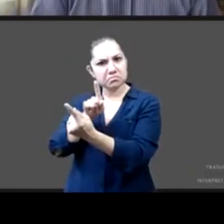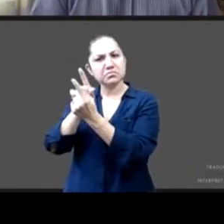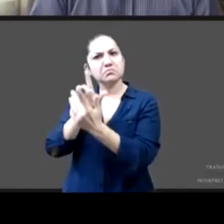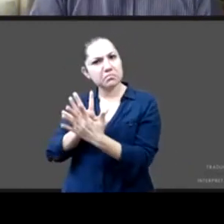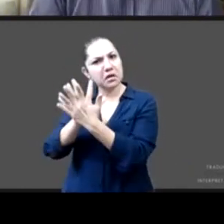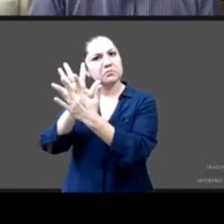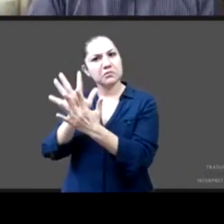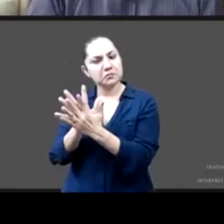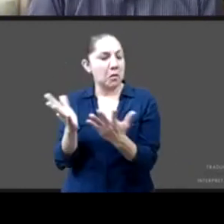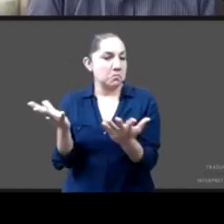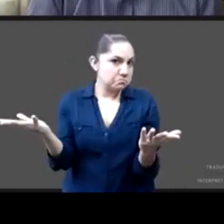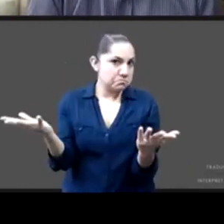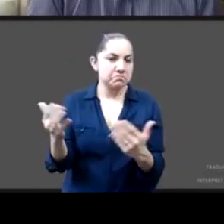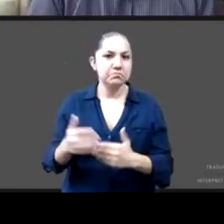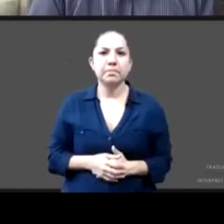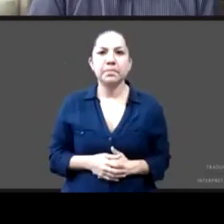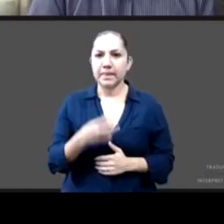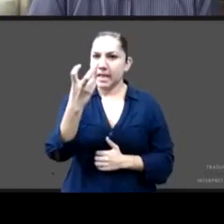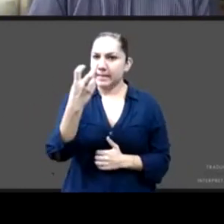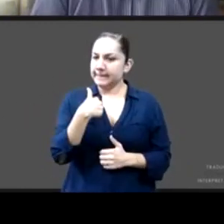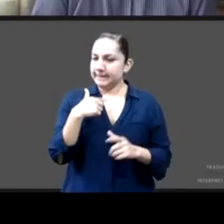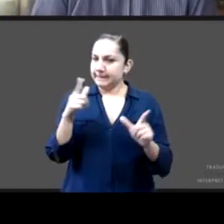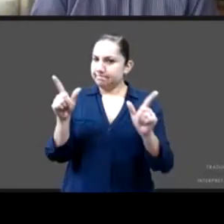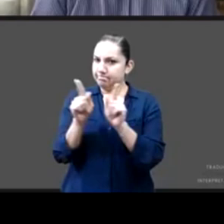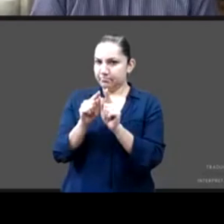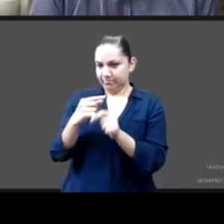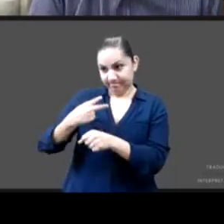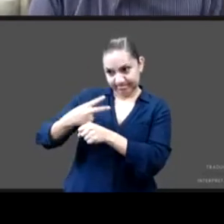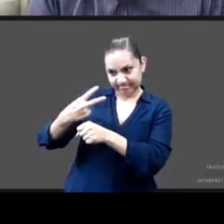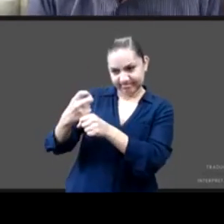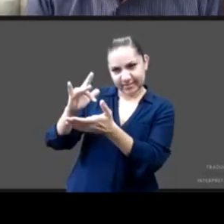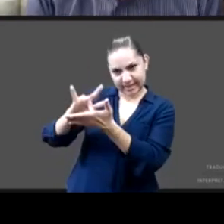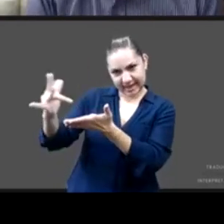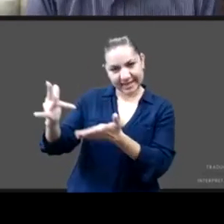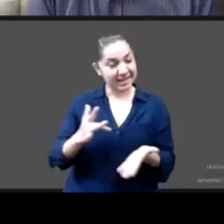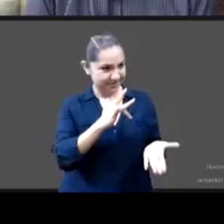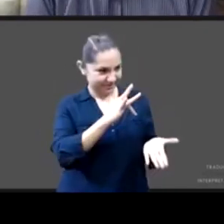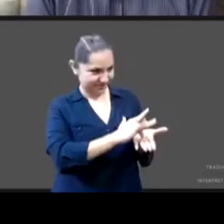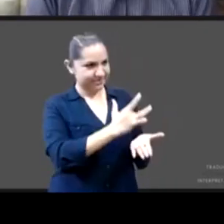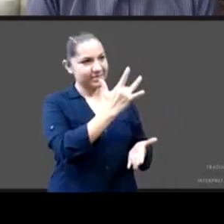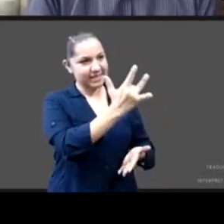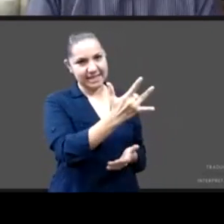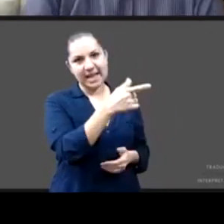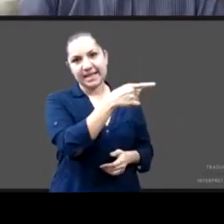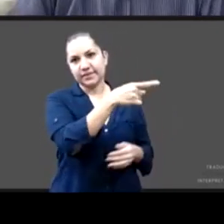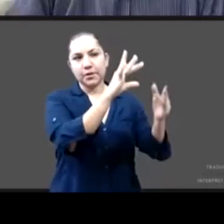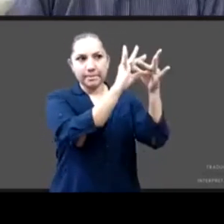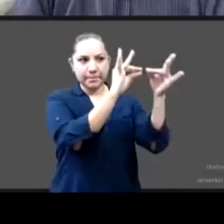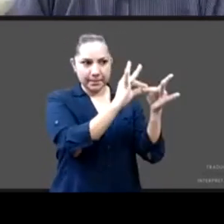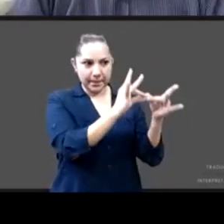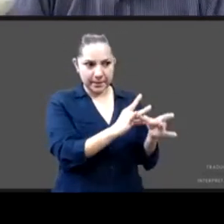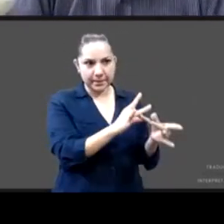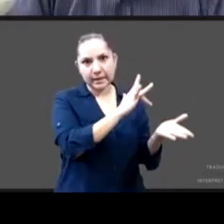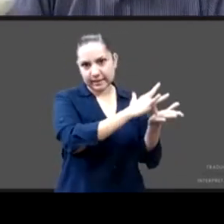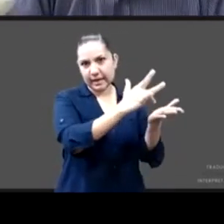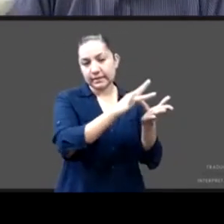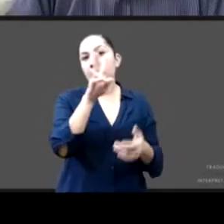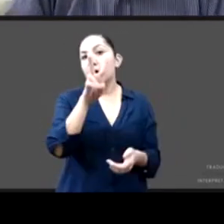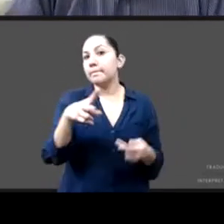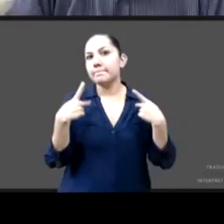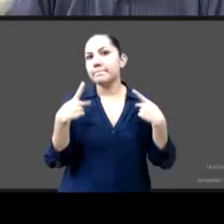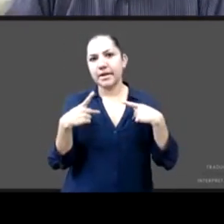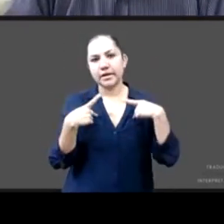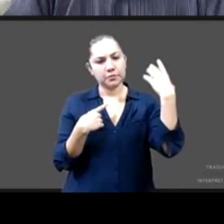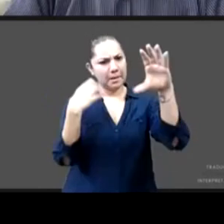hasta ahí me quedaría yo y gracias, muchas gracias por la invitación. Sí, agradecemos profundamente sus comentarios. Ya no nos da el tiempo, siguen llegando